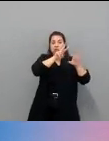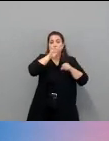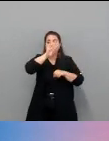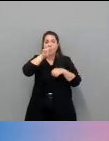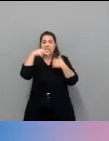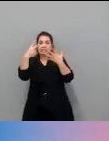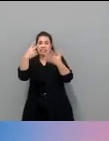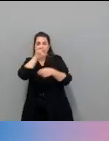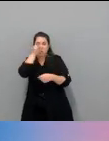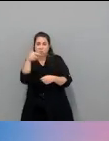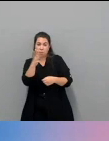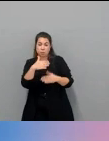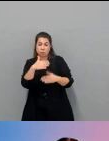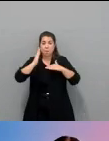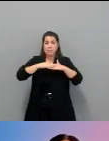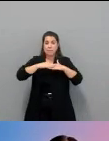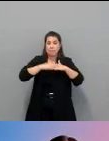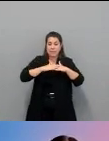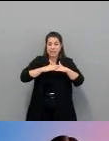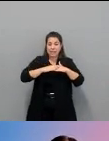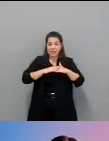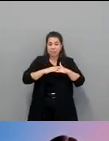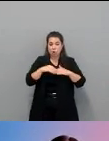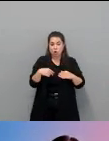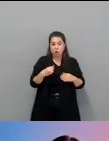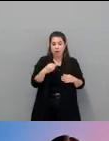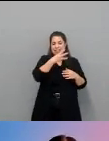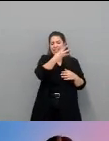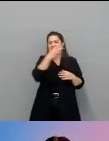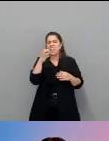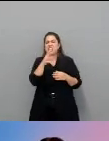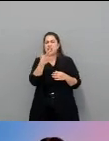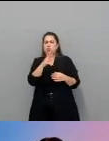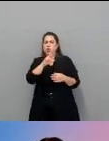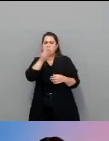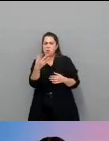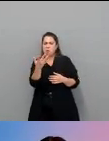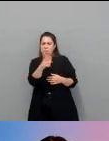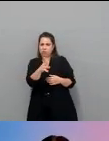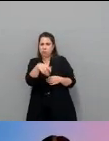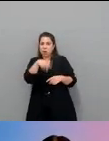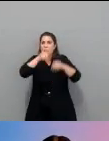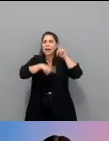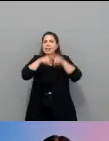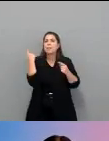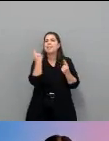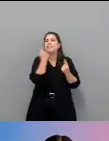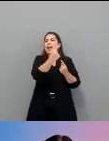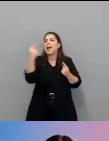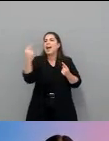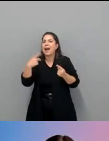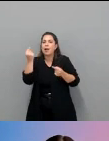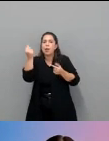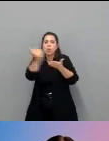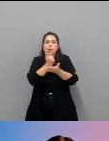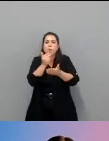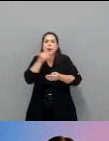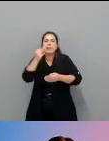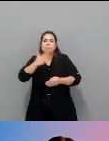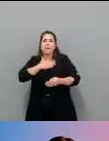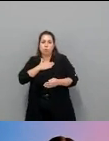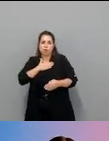una cuantía mínima, pues 200 euros al mes, ¿vale? Todo en función de la capacidad económica y patrimonial de la persona dependiente.